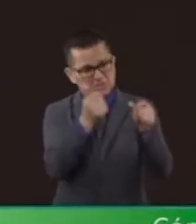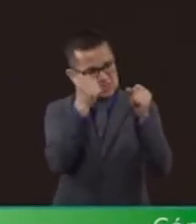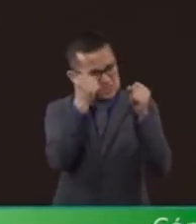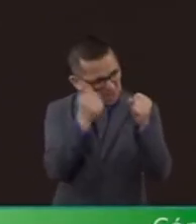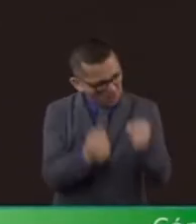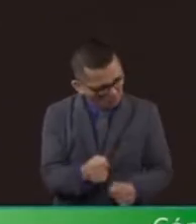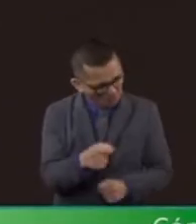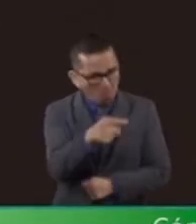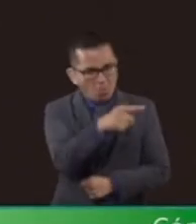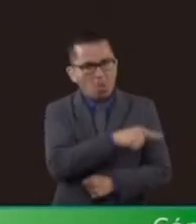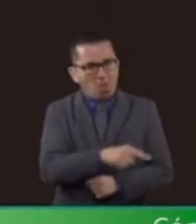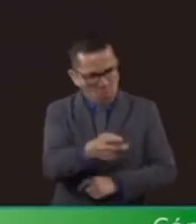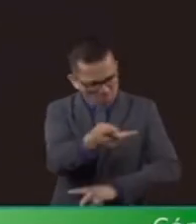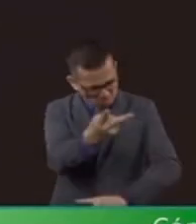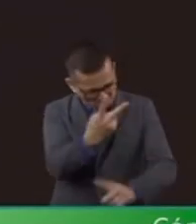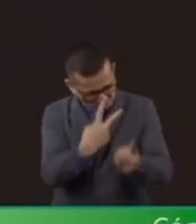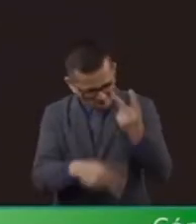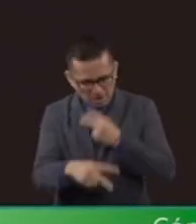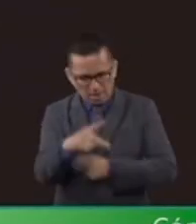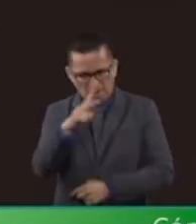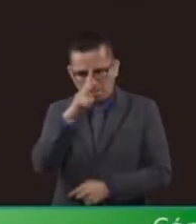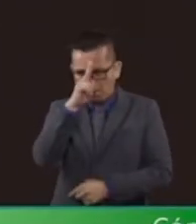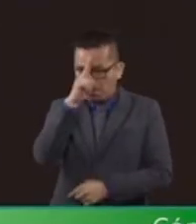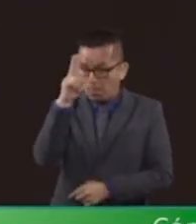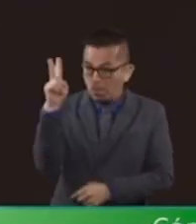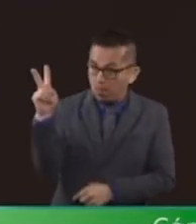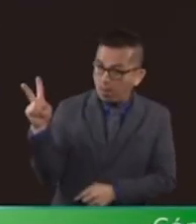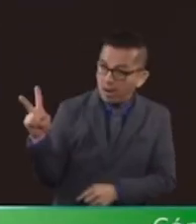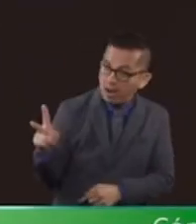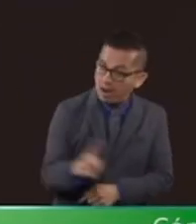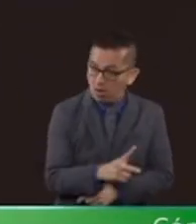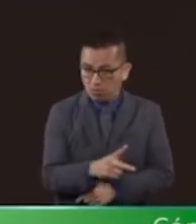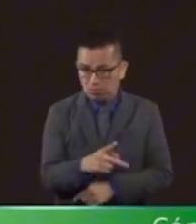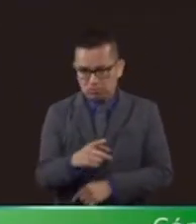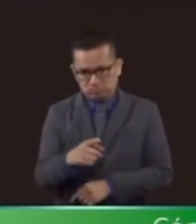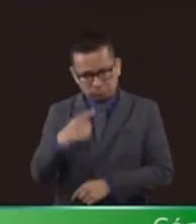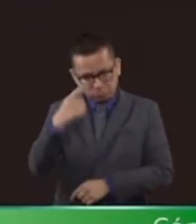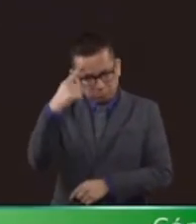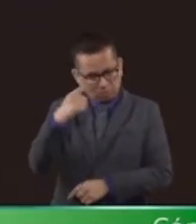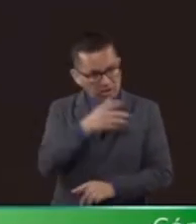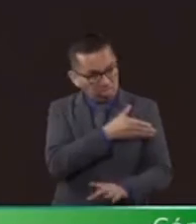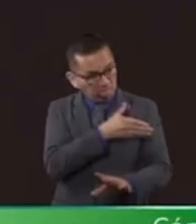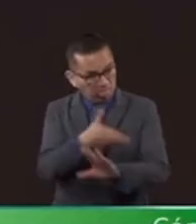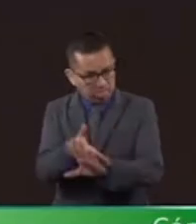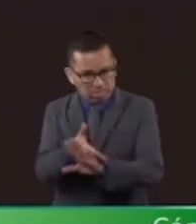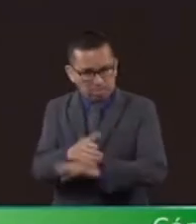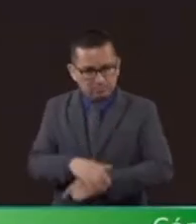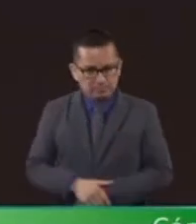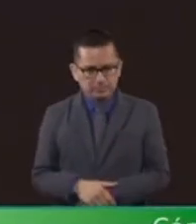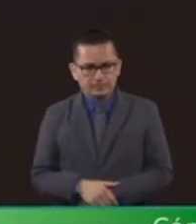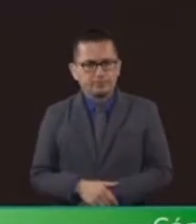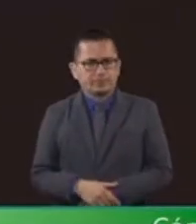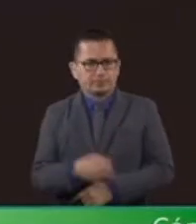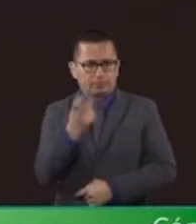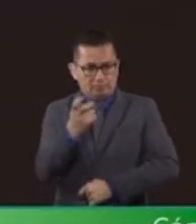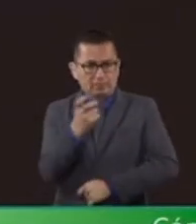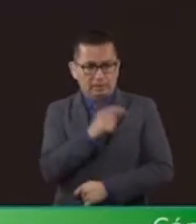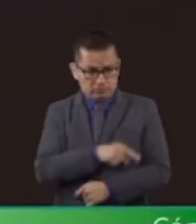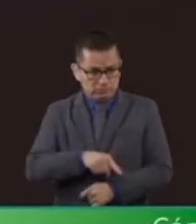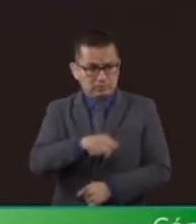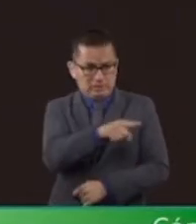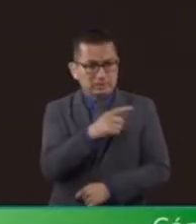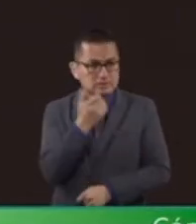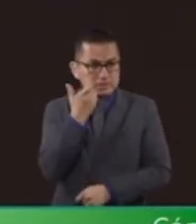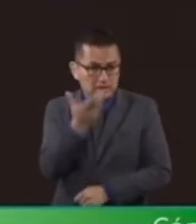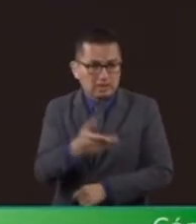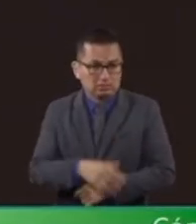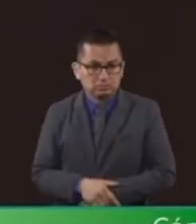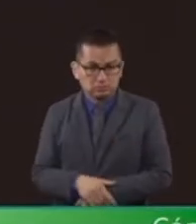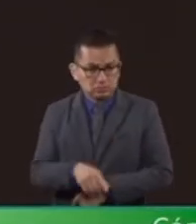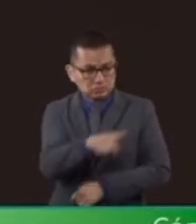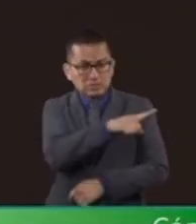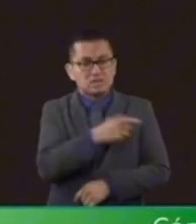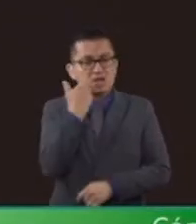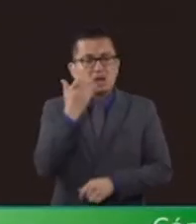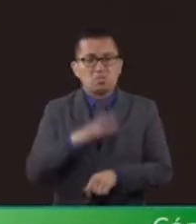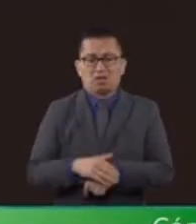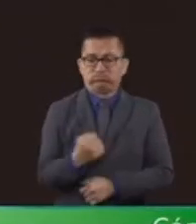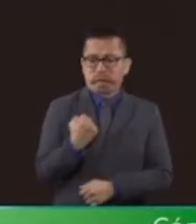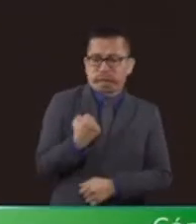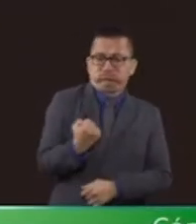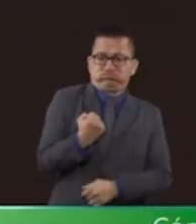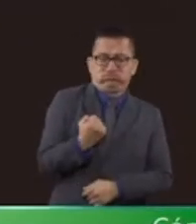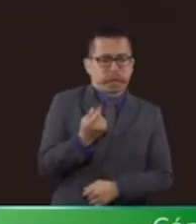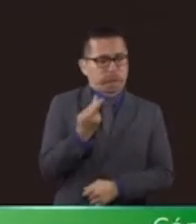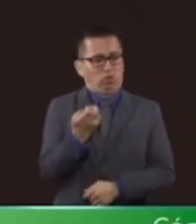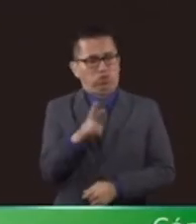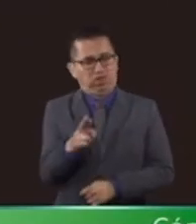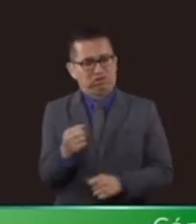venir a quitar, para no decirles la palabra. Eso es lo que pretenden, quedarse más con el poder y dejar en